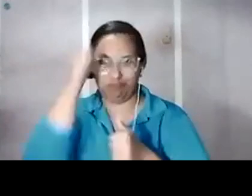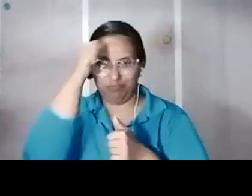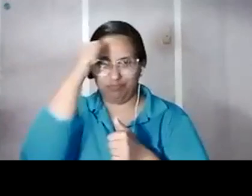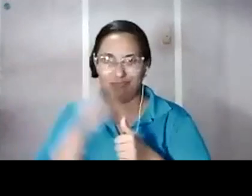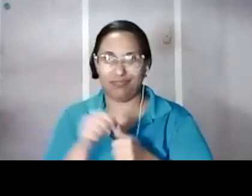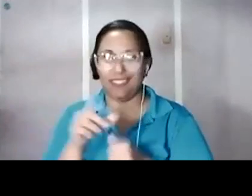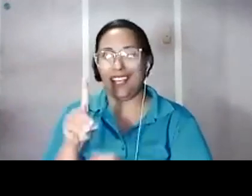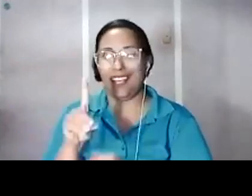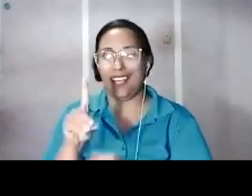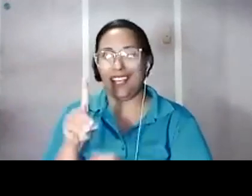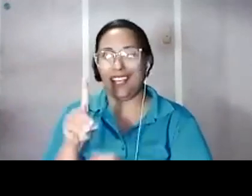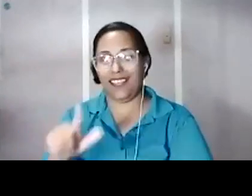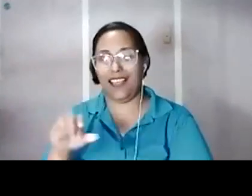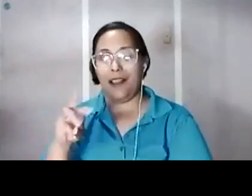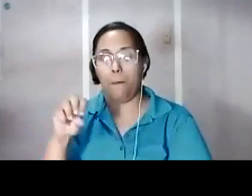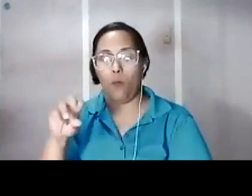Mora,